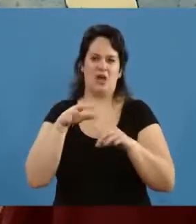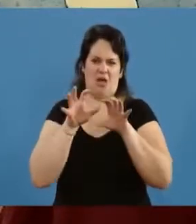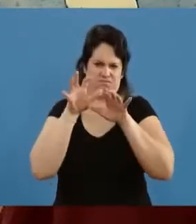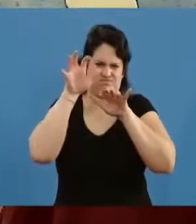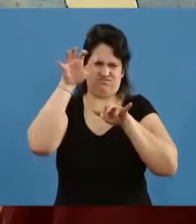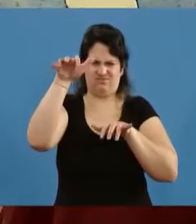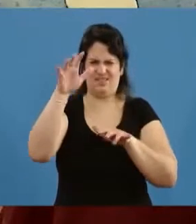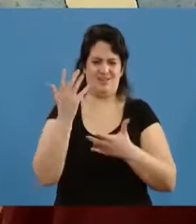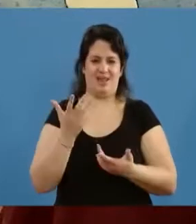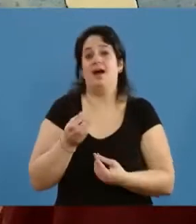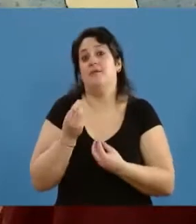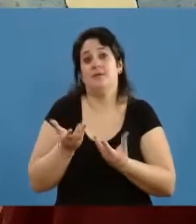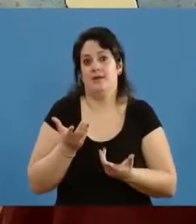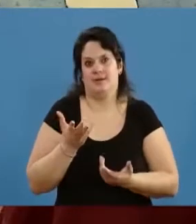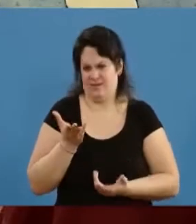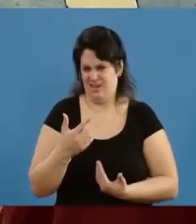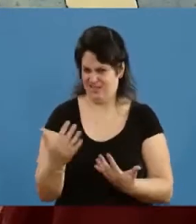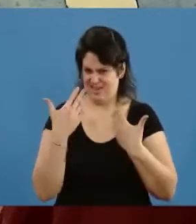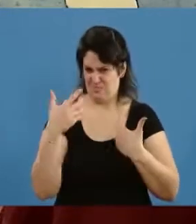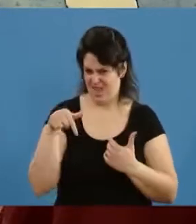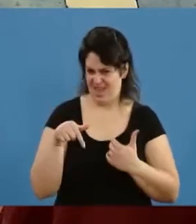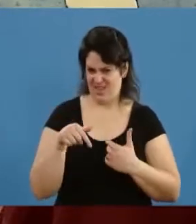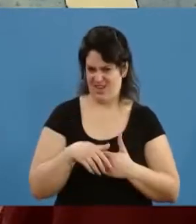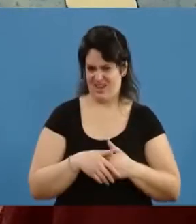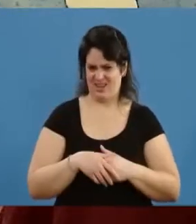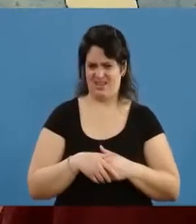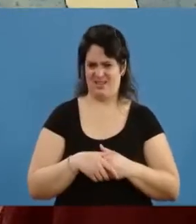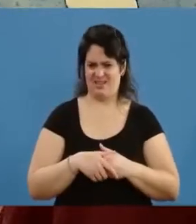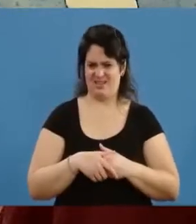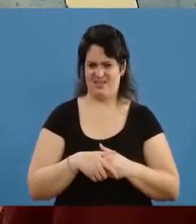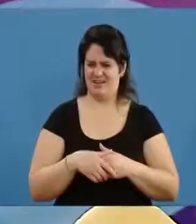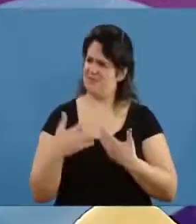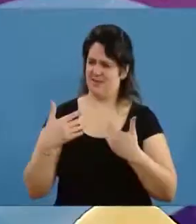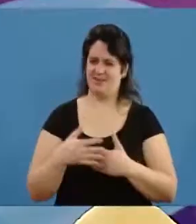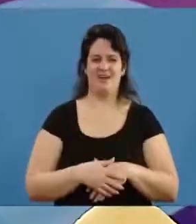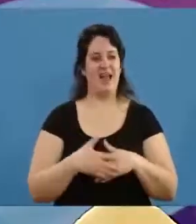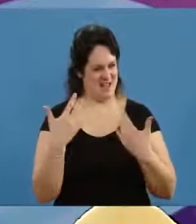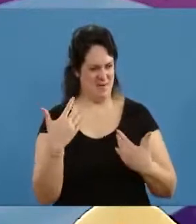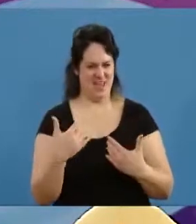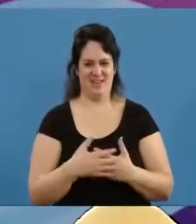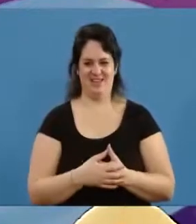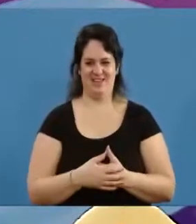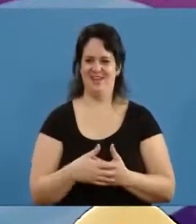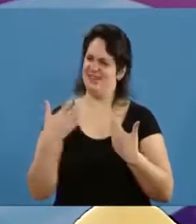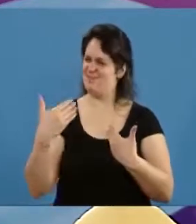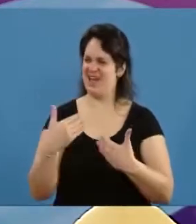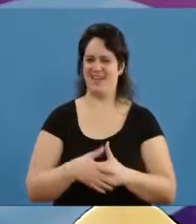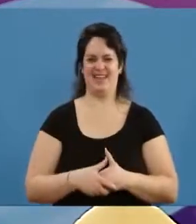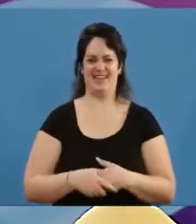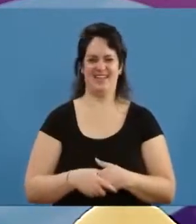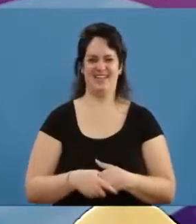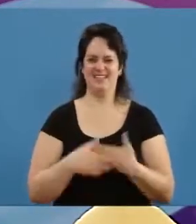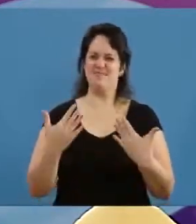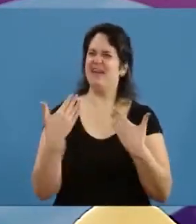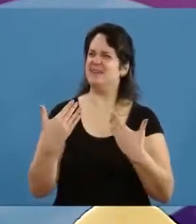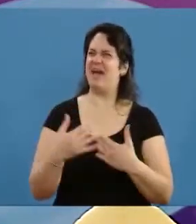un dinosaurio. Pero, ¿eso es posible? ¿Eso es posible? ¿Eso es posible? ¿Eso es posible? ¿Eso es posible?